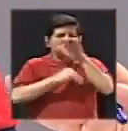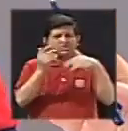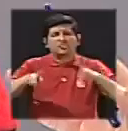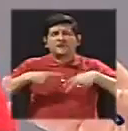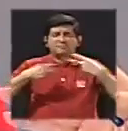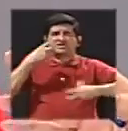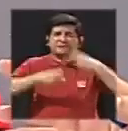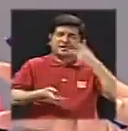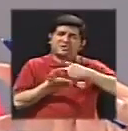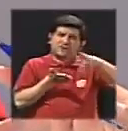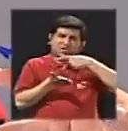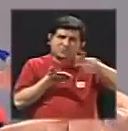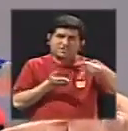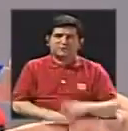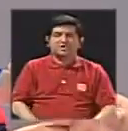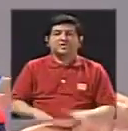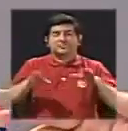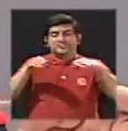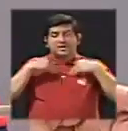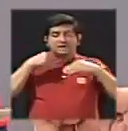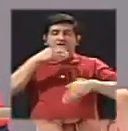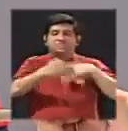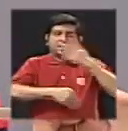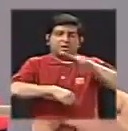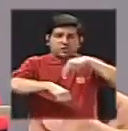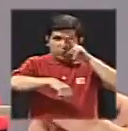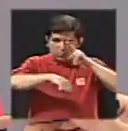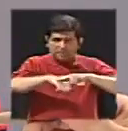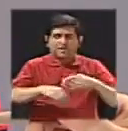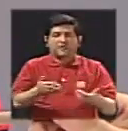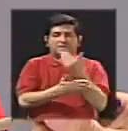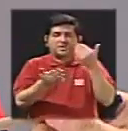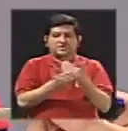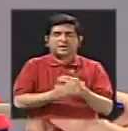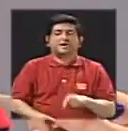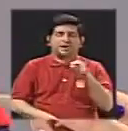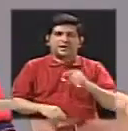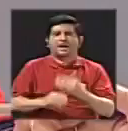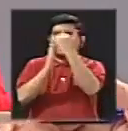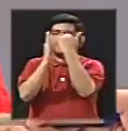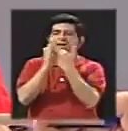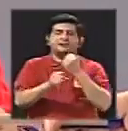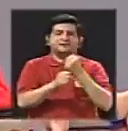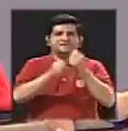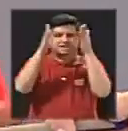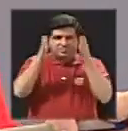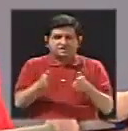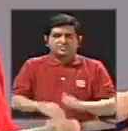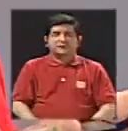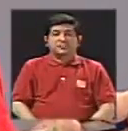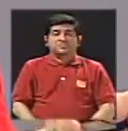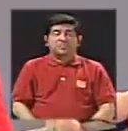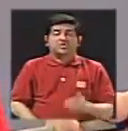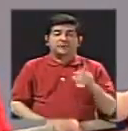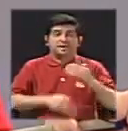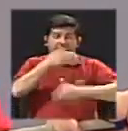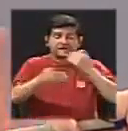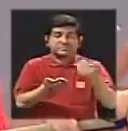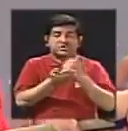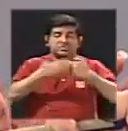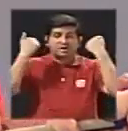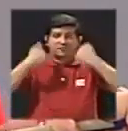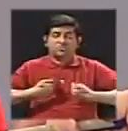este problema de salarios, hemos asumido que es el procedimiento normal para actualizar los cuadros de personal. ¿Por qué? Porque la gestión del recurso humano del MEP